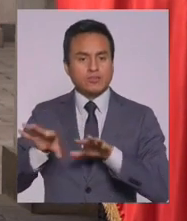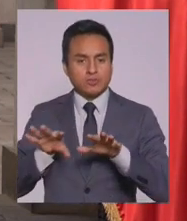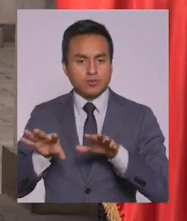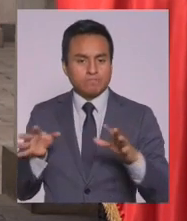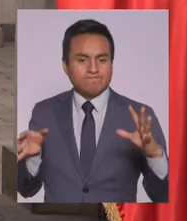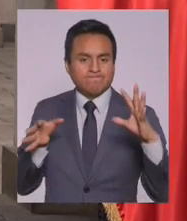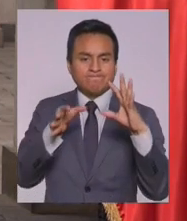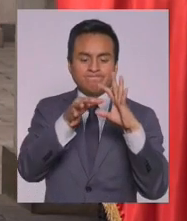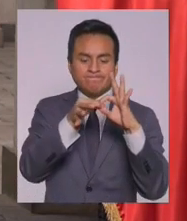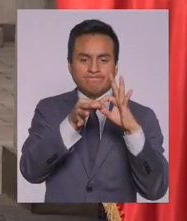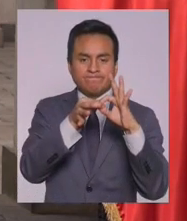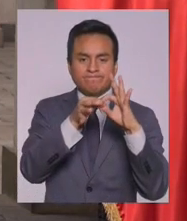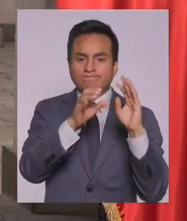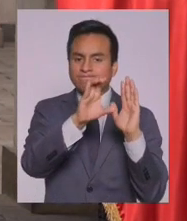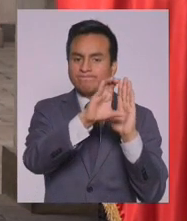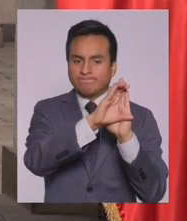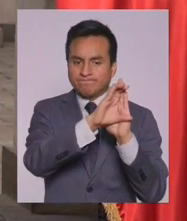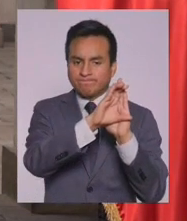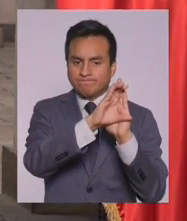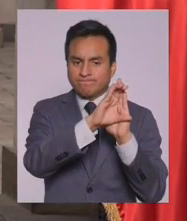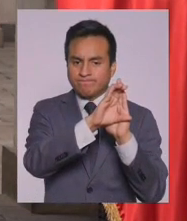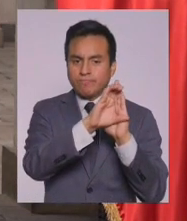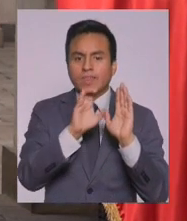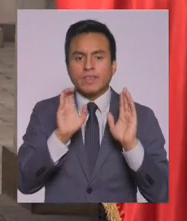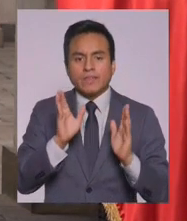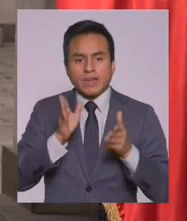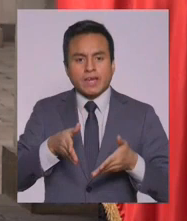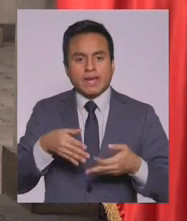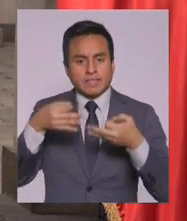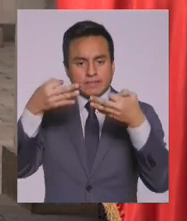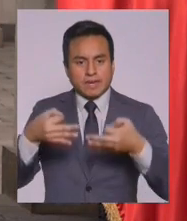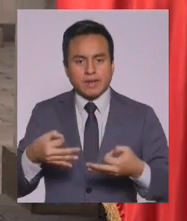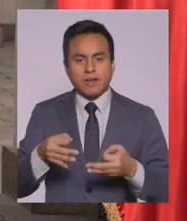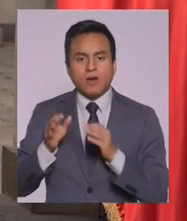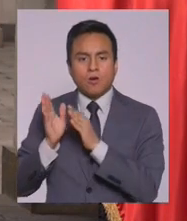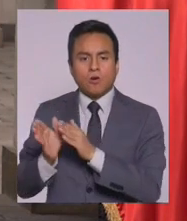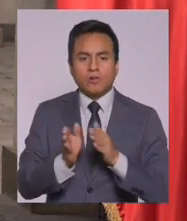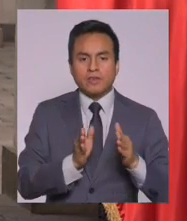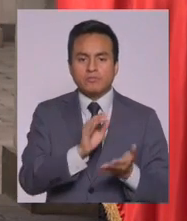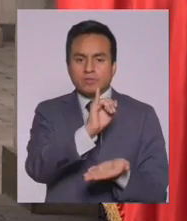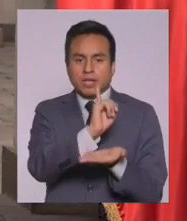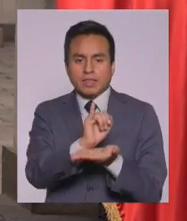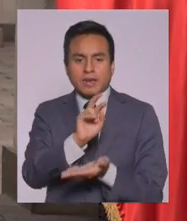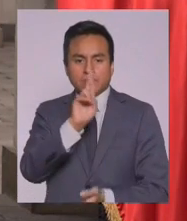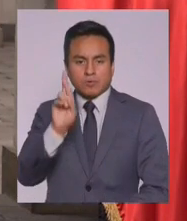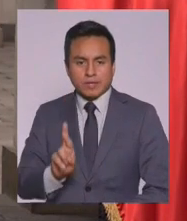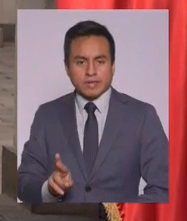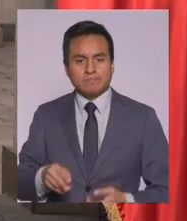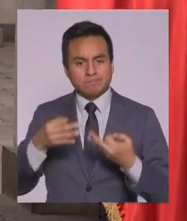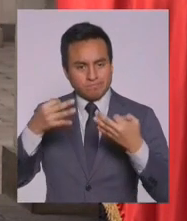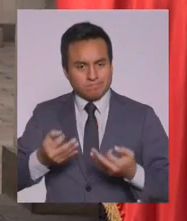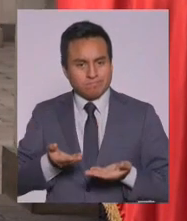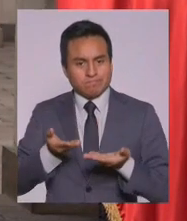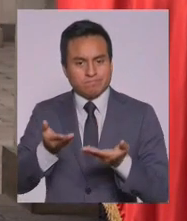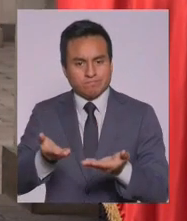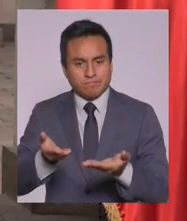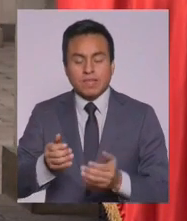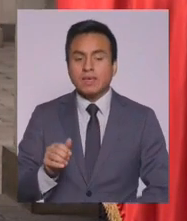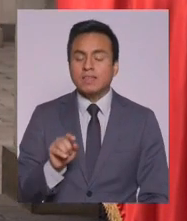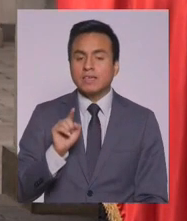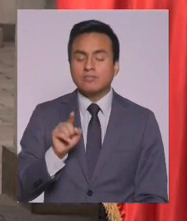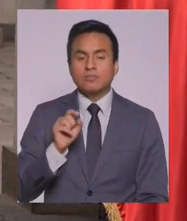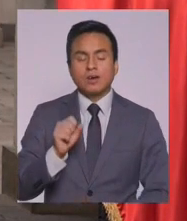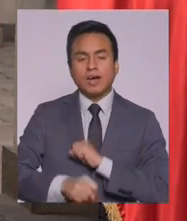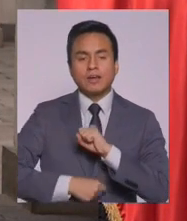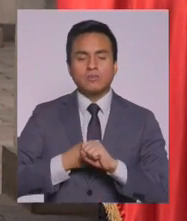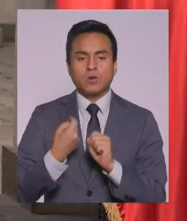a la Constitución y deben garantizar el orden institucional de la República. De hecho, y desde el